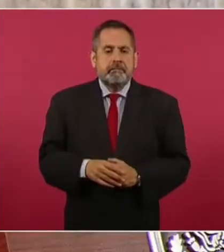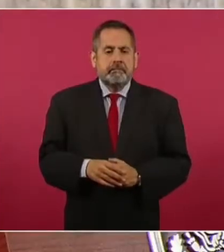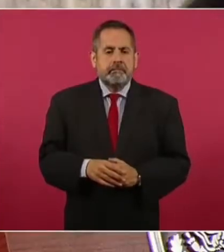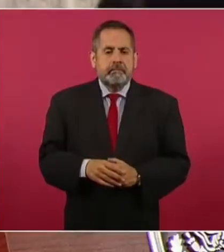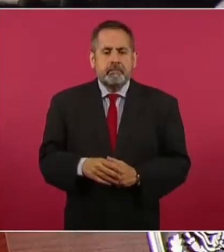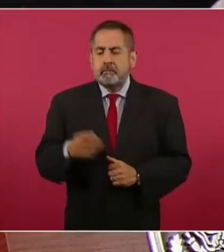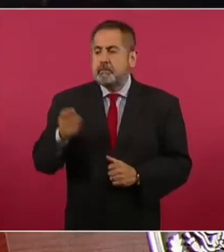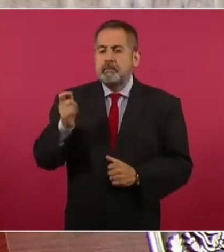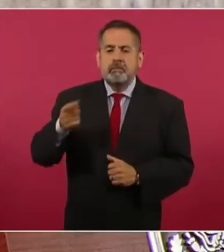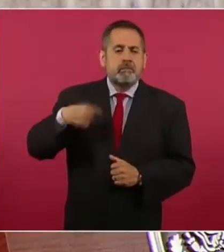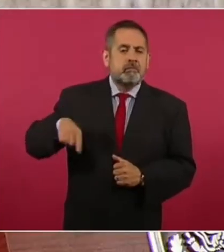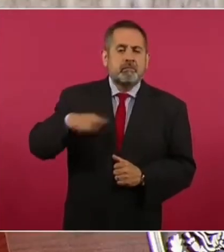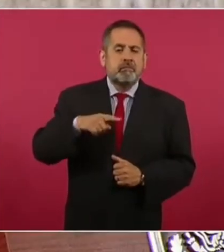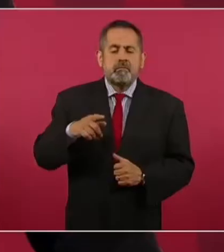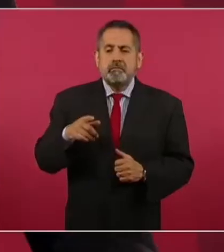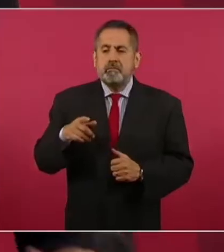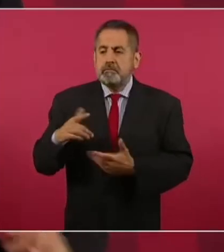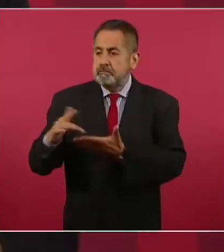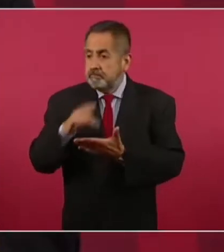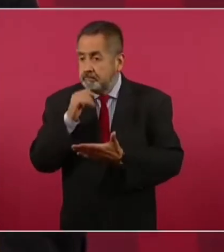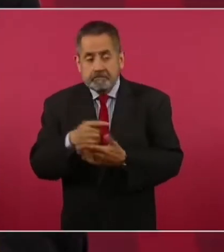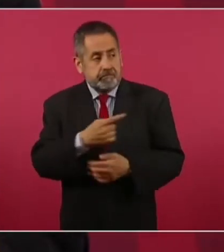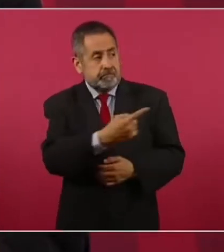nos tendrían